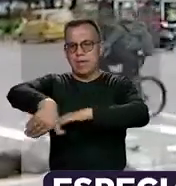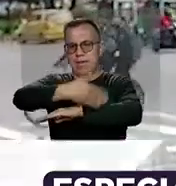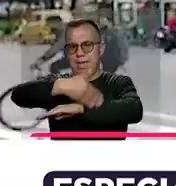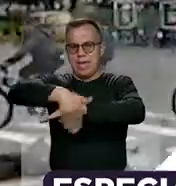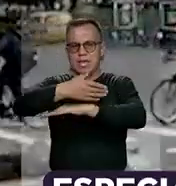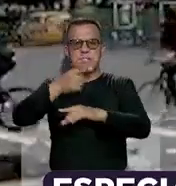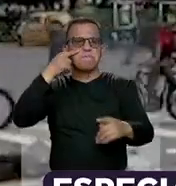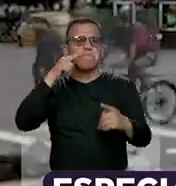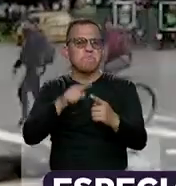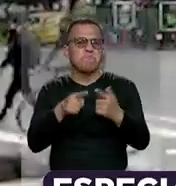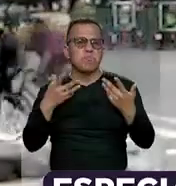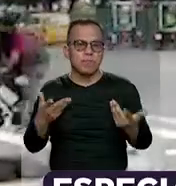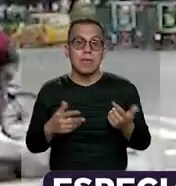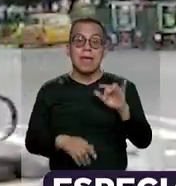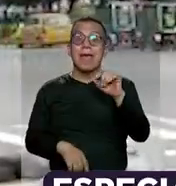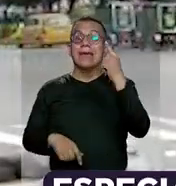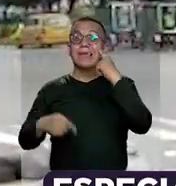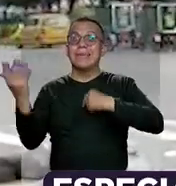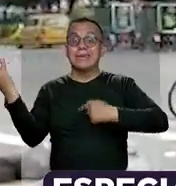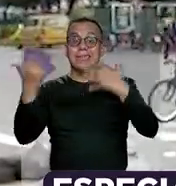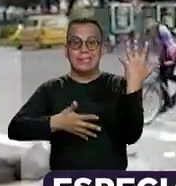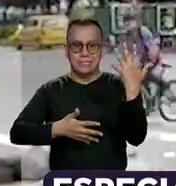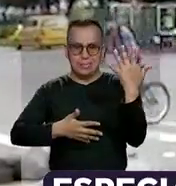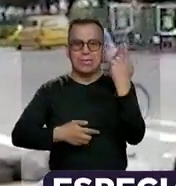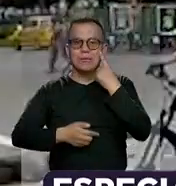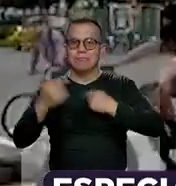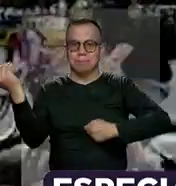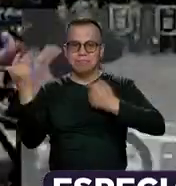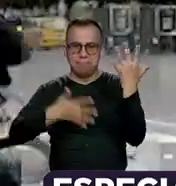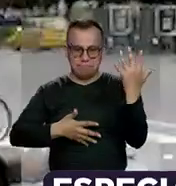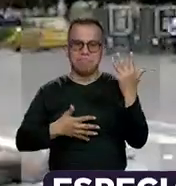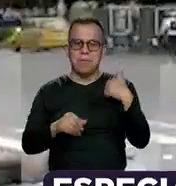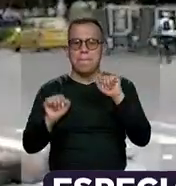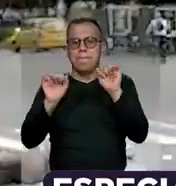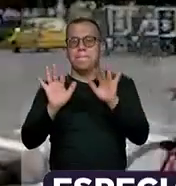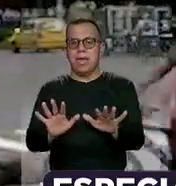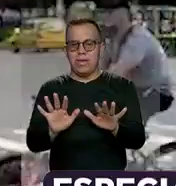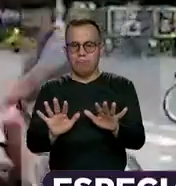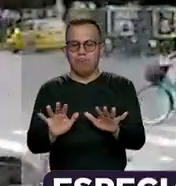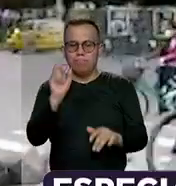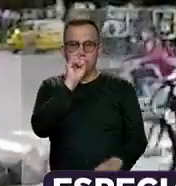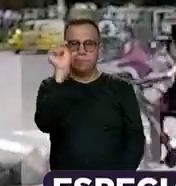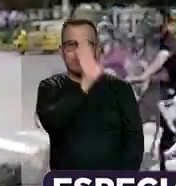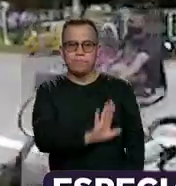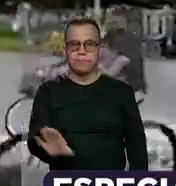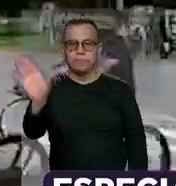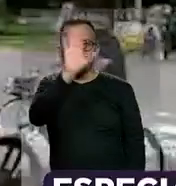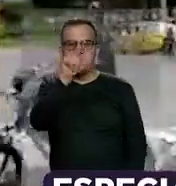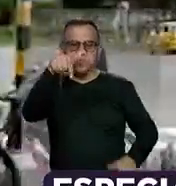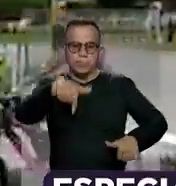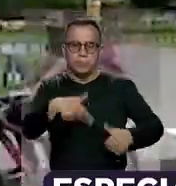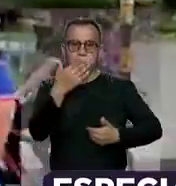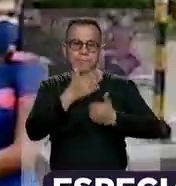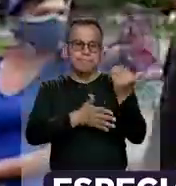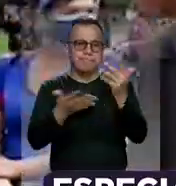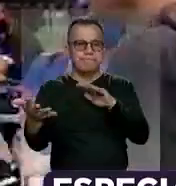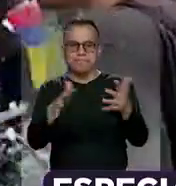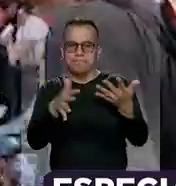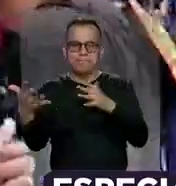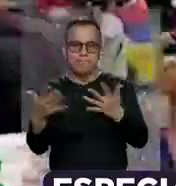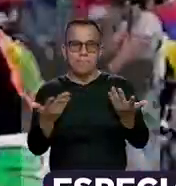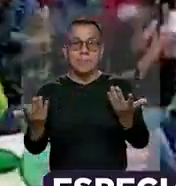a marchar en este 15 día de paro nacional. Este es el panorama que se vive aquí hacia la altura